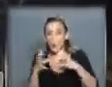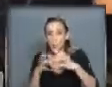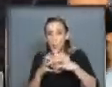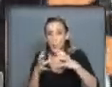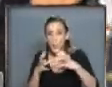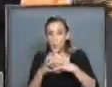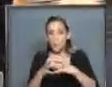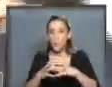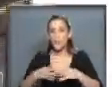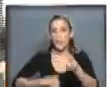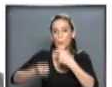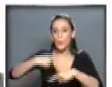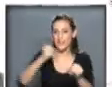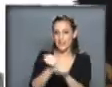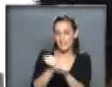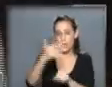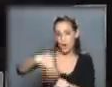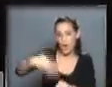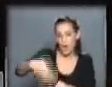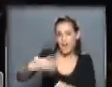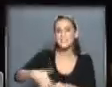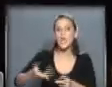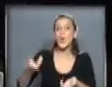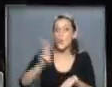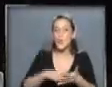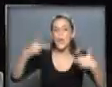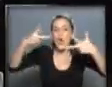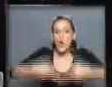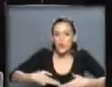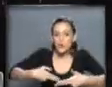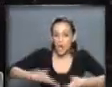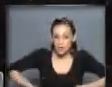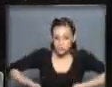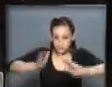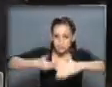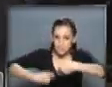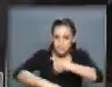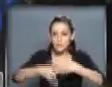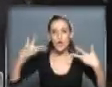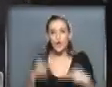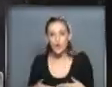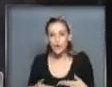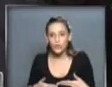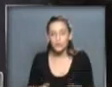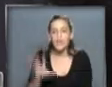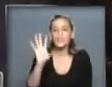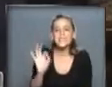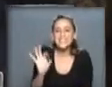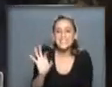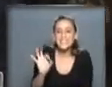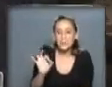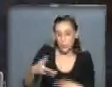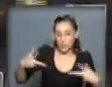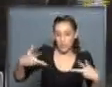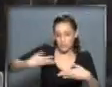desmantelada por la Policía Metropolitana cortaron el acceso de la terminal de ómnibus. Hubo unos 50 ómnibus